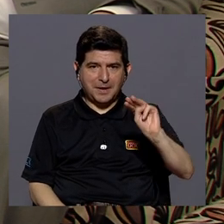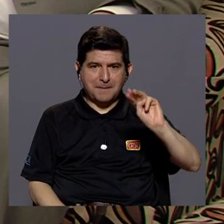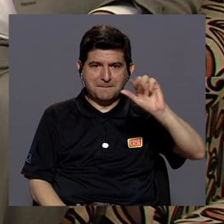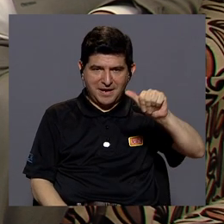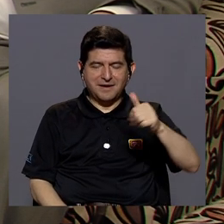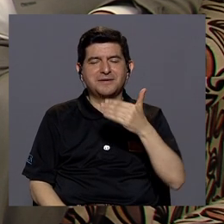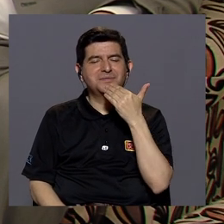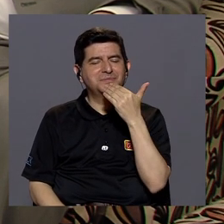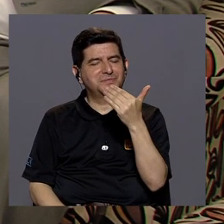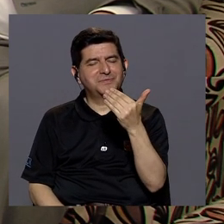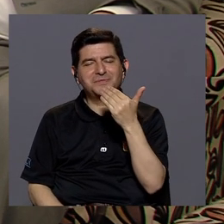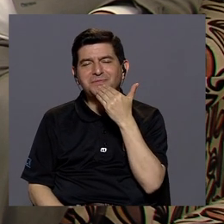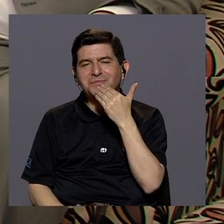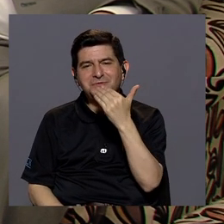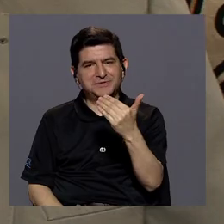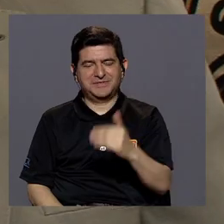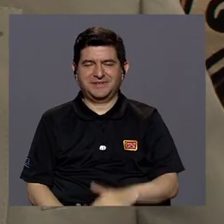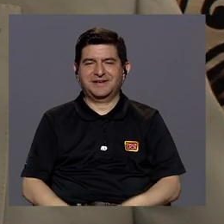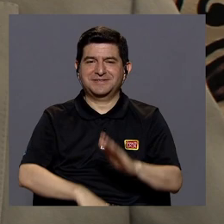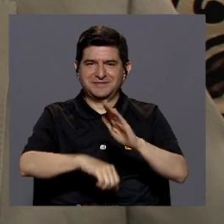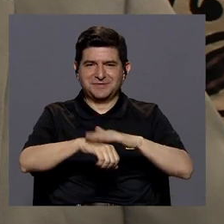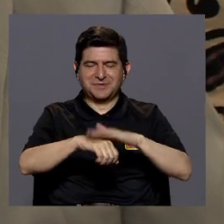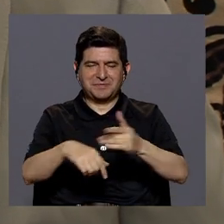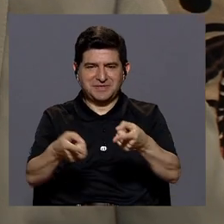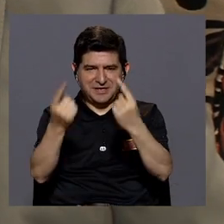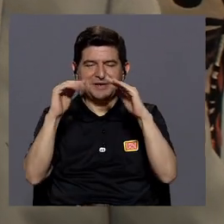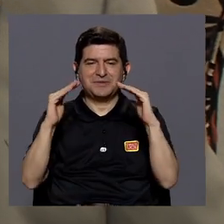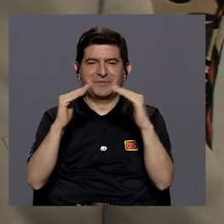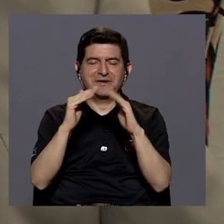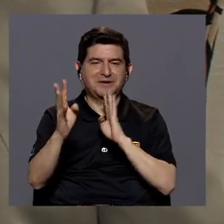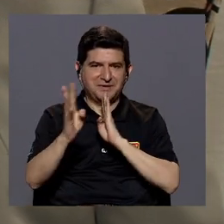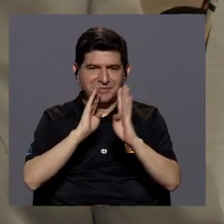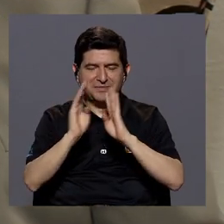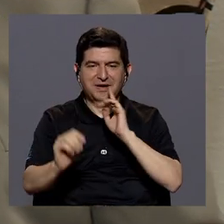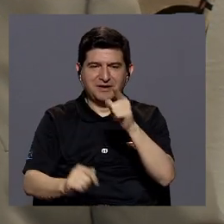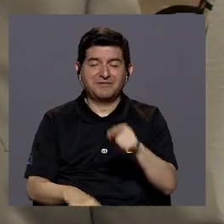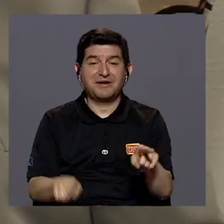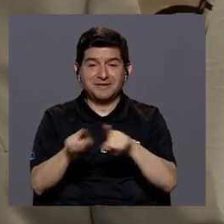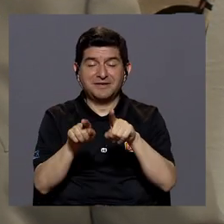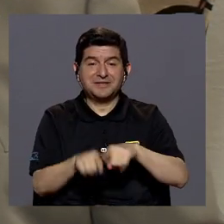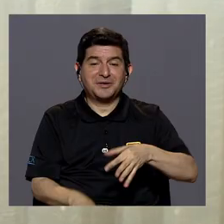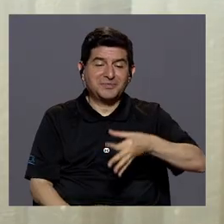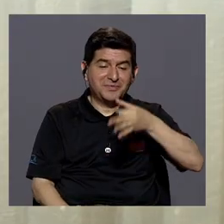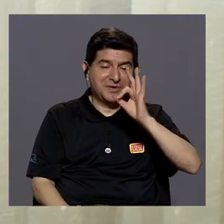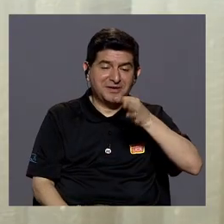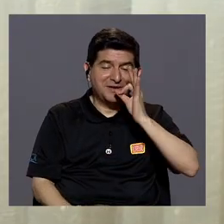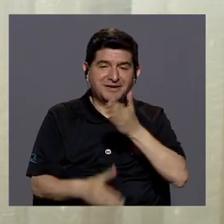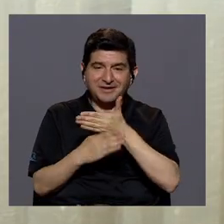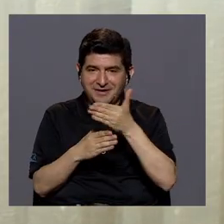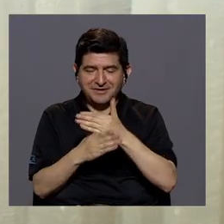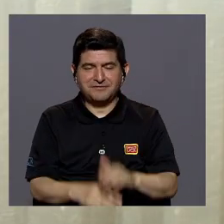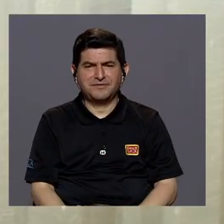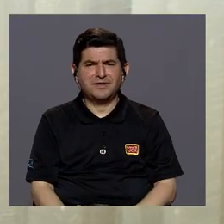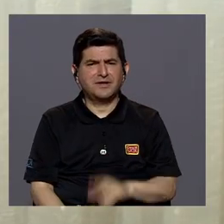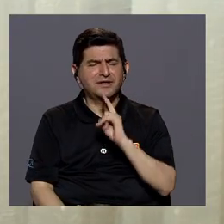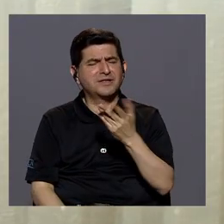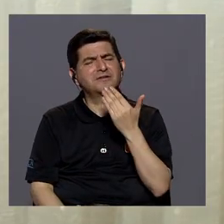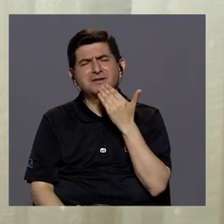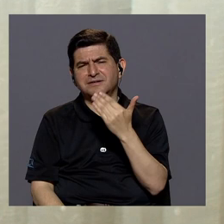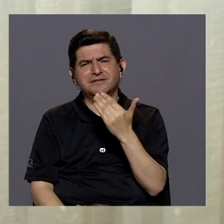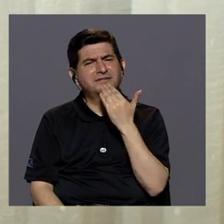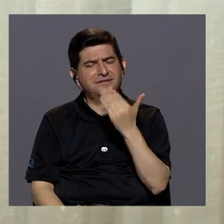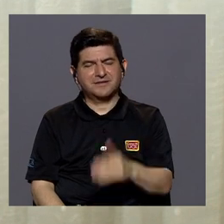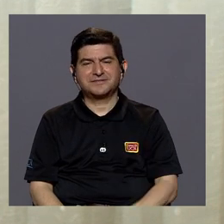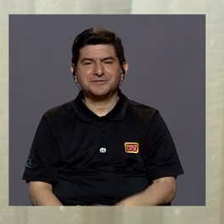muchas gracias por dejarnos venir a su casa y conversar con usted y hasta tomar café con usted. No, de verdad, muchas gracias. Un